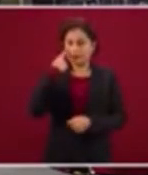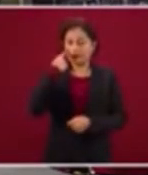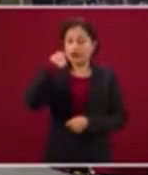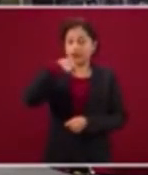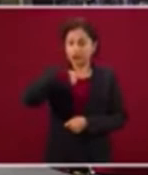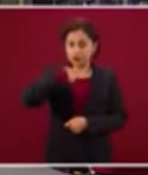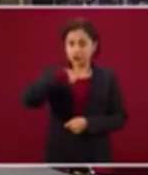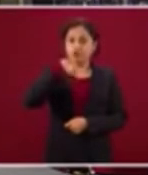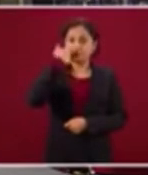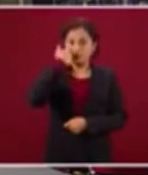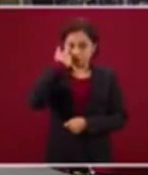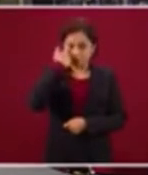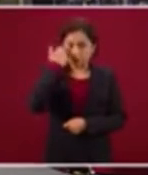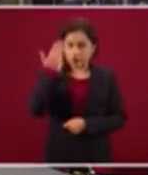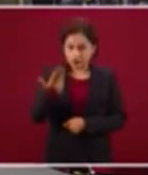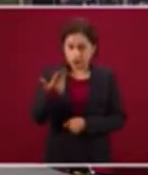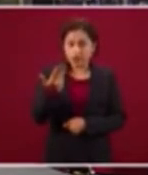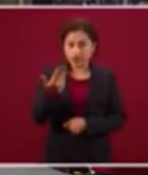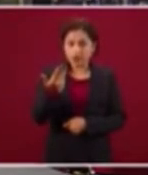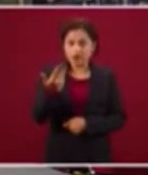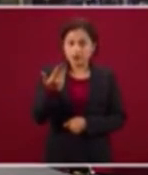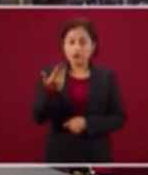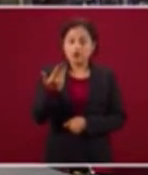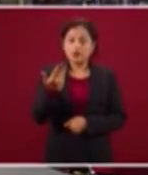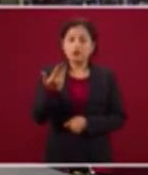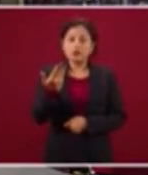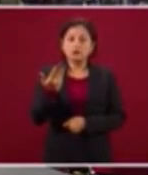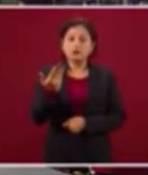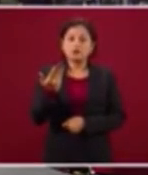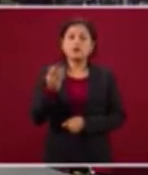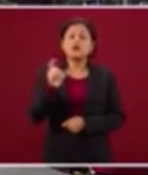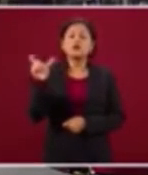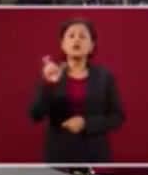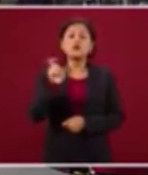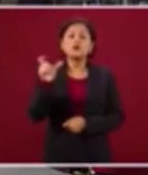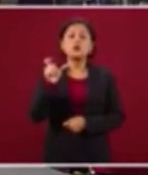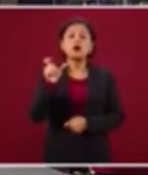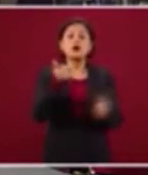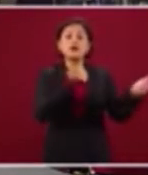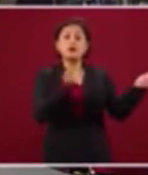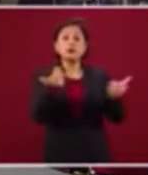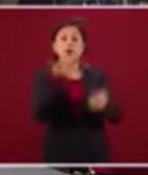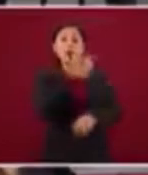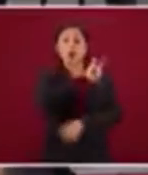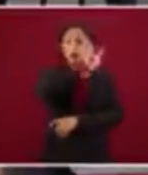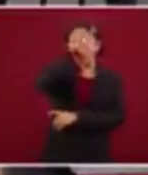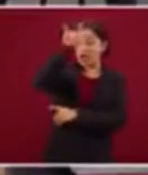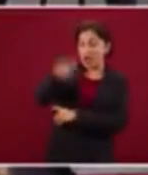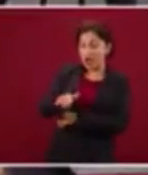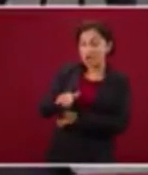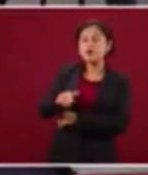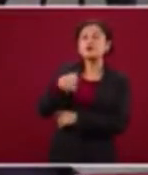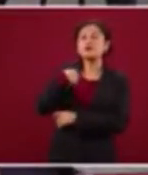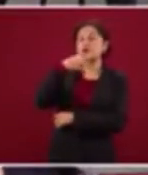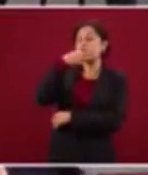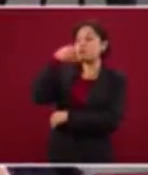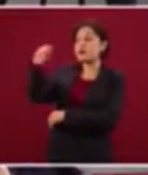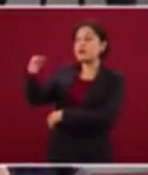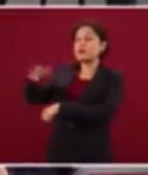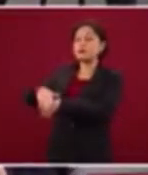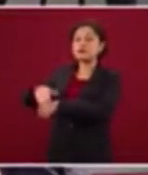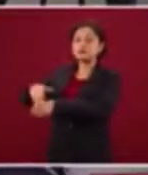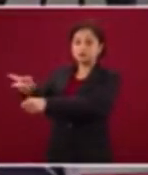sí quiero que vayan. Cuando esté aquí el avión, quiero que vayan, y vamos a invitar